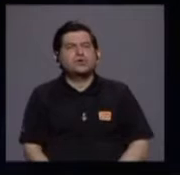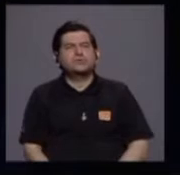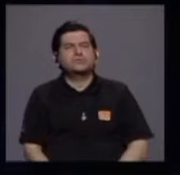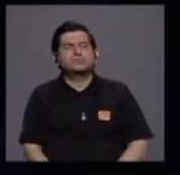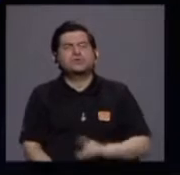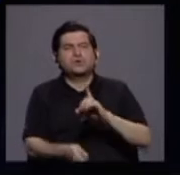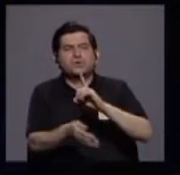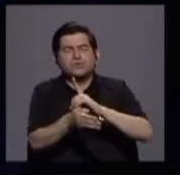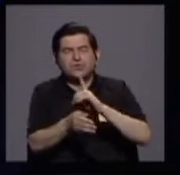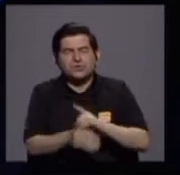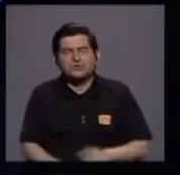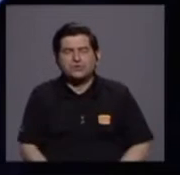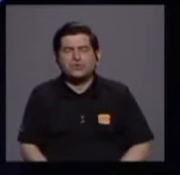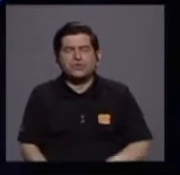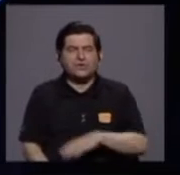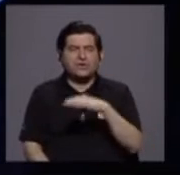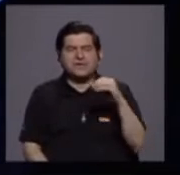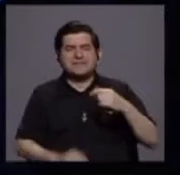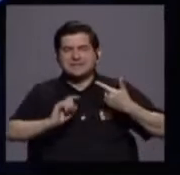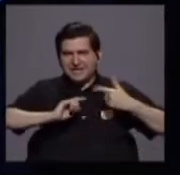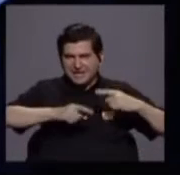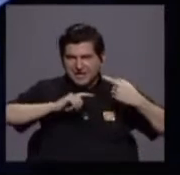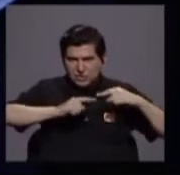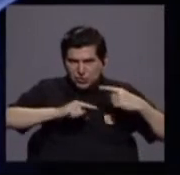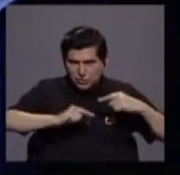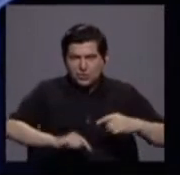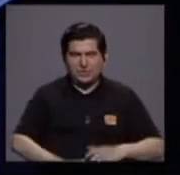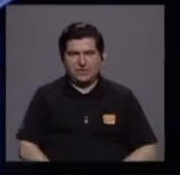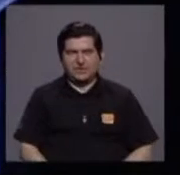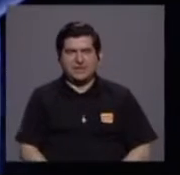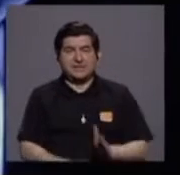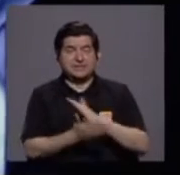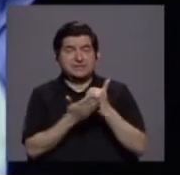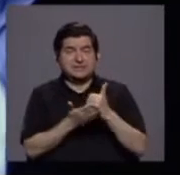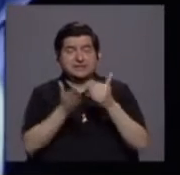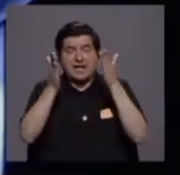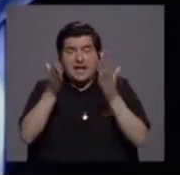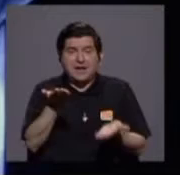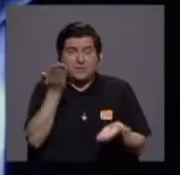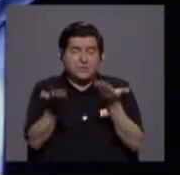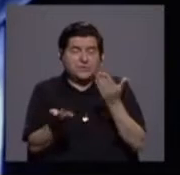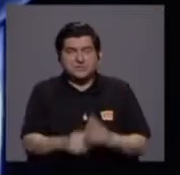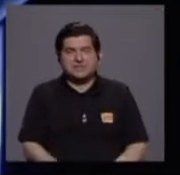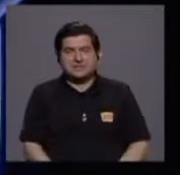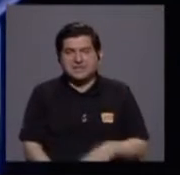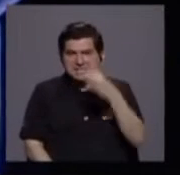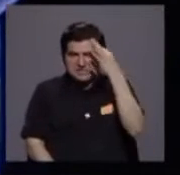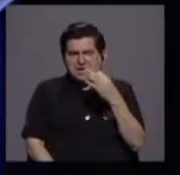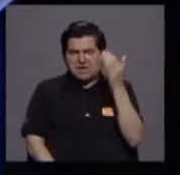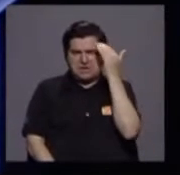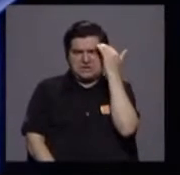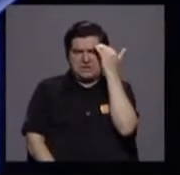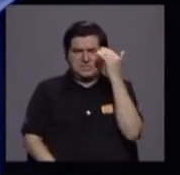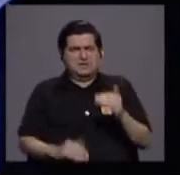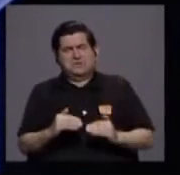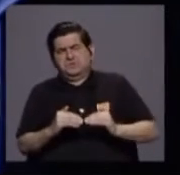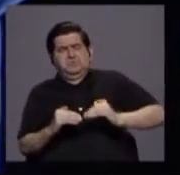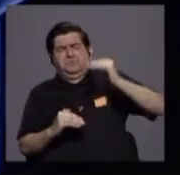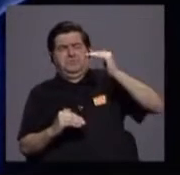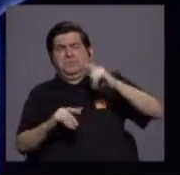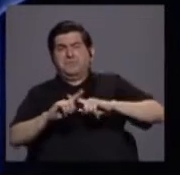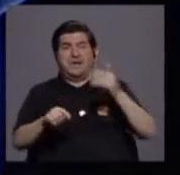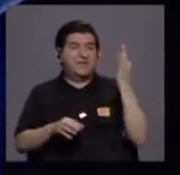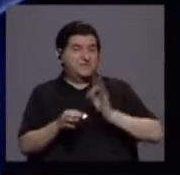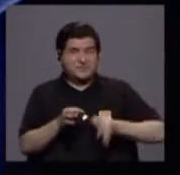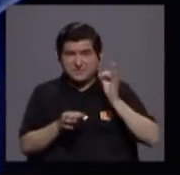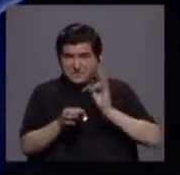dolores y catres, era como nos decían. Algunos que tal vez nos creíamos que sabíamos más de lo que sabíamos,